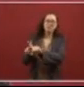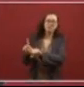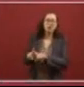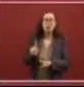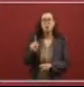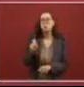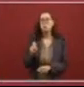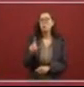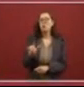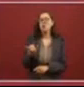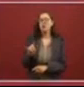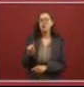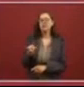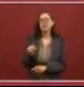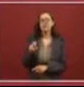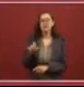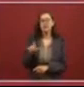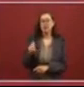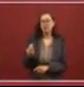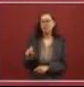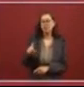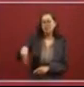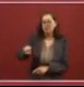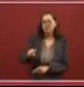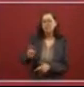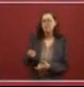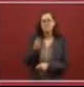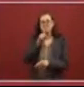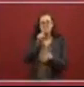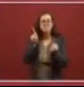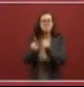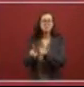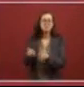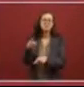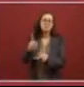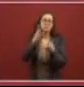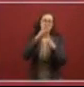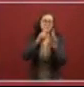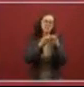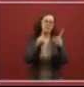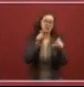Esa planta también fue financiada por la banca de